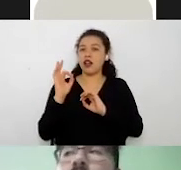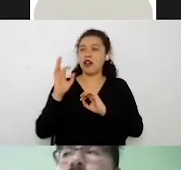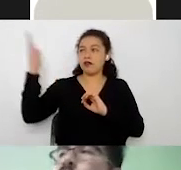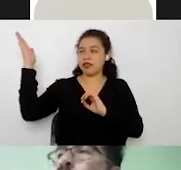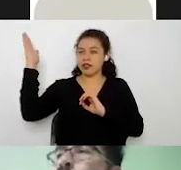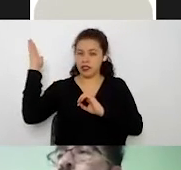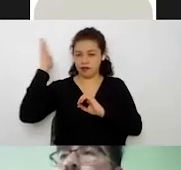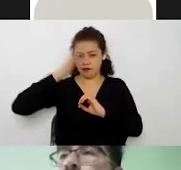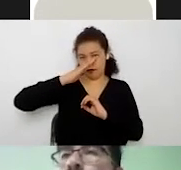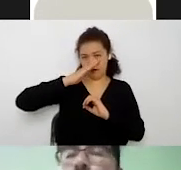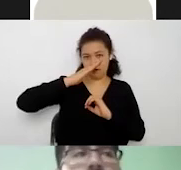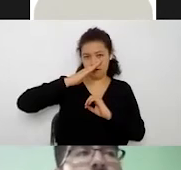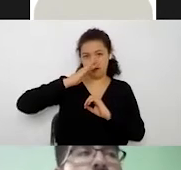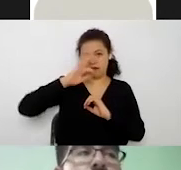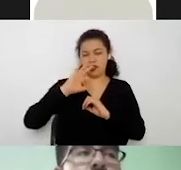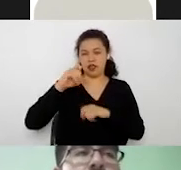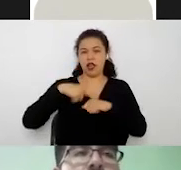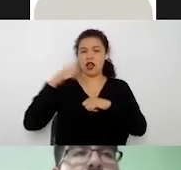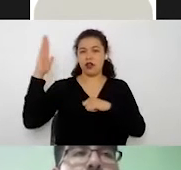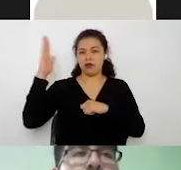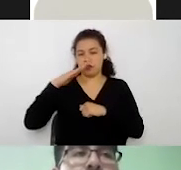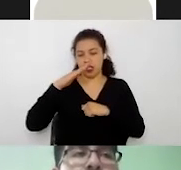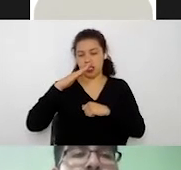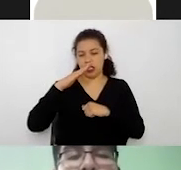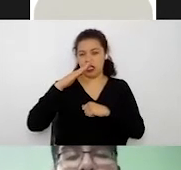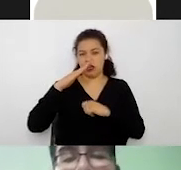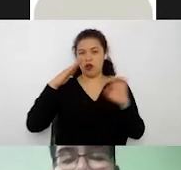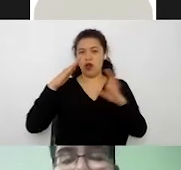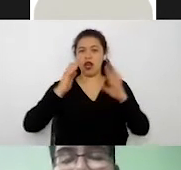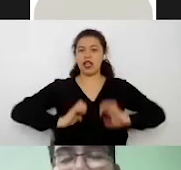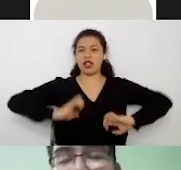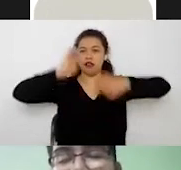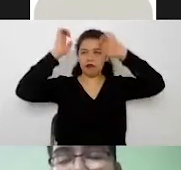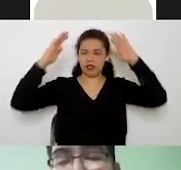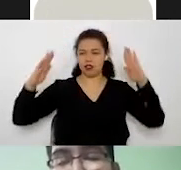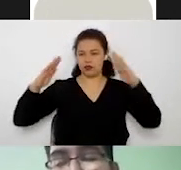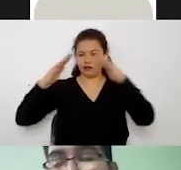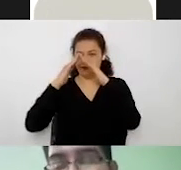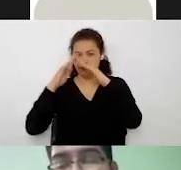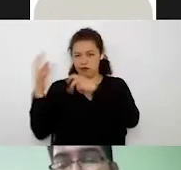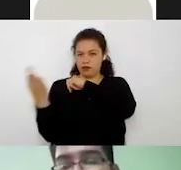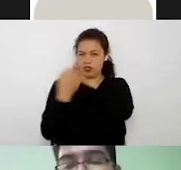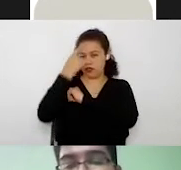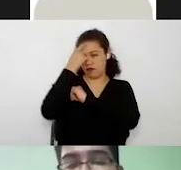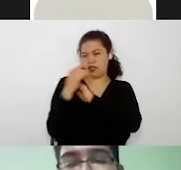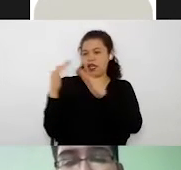caer un mueble o si llega a caer parte del edificio, nos proteja y se forme como una